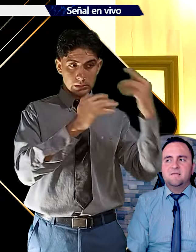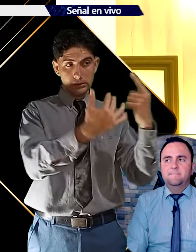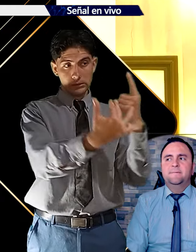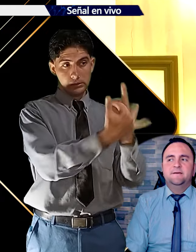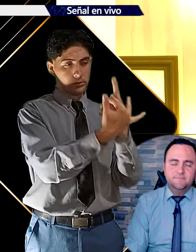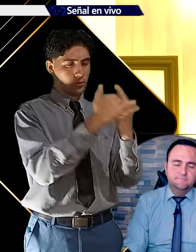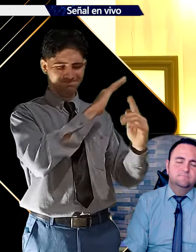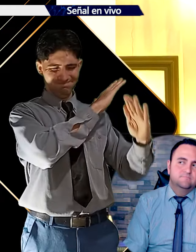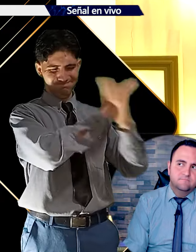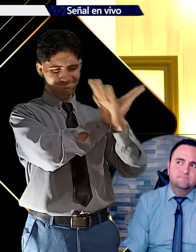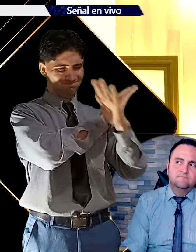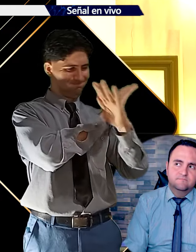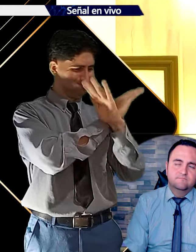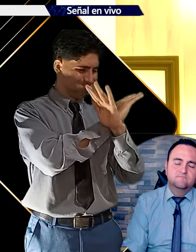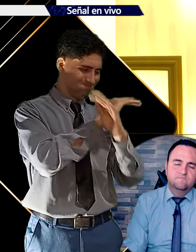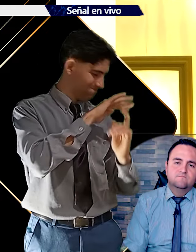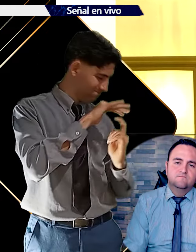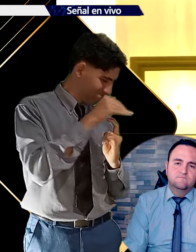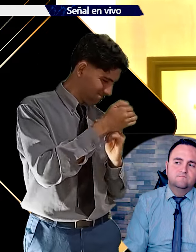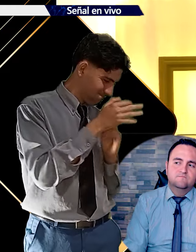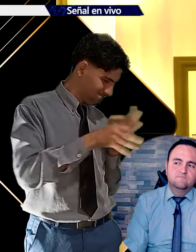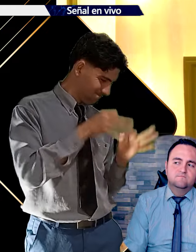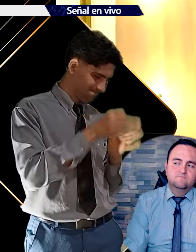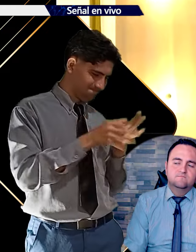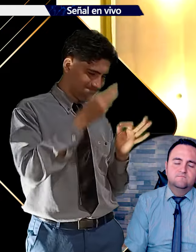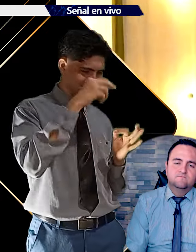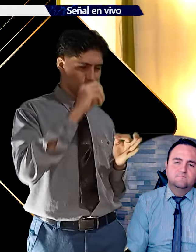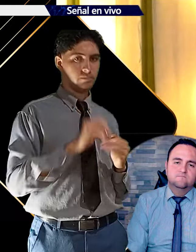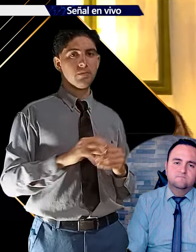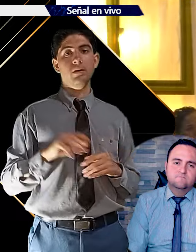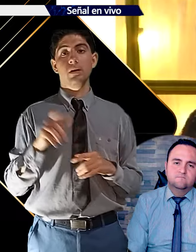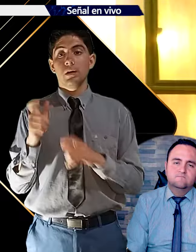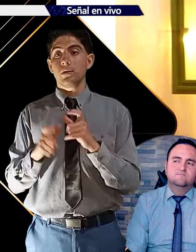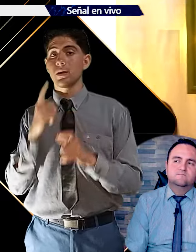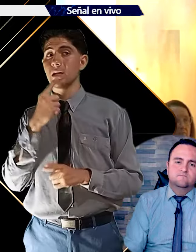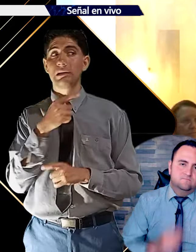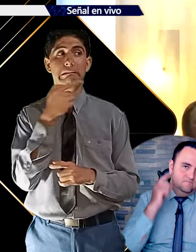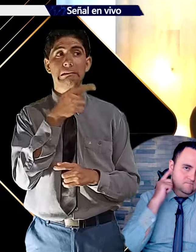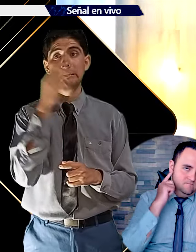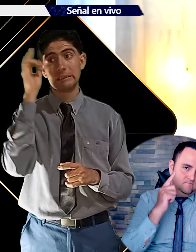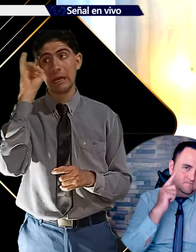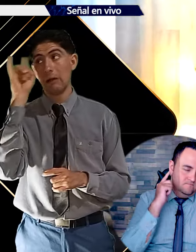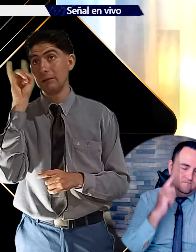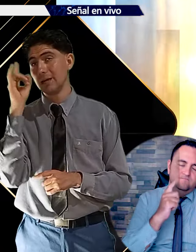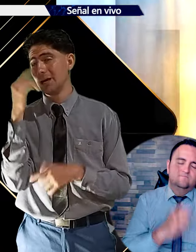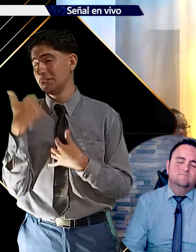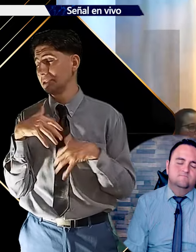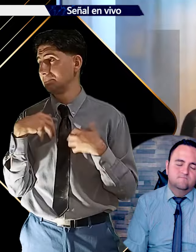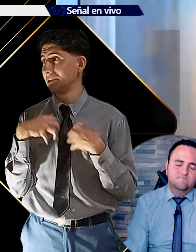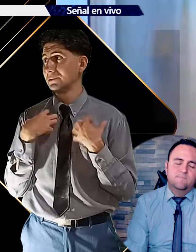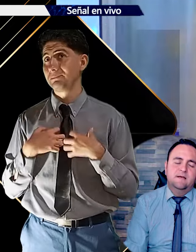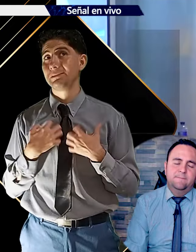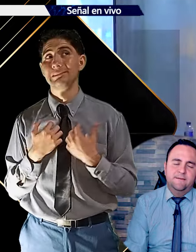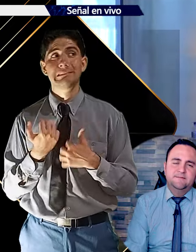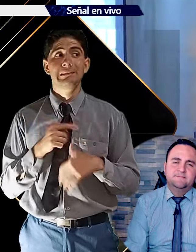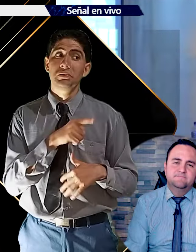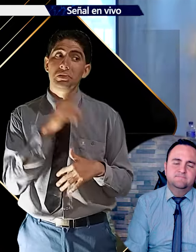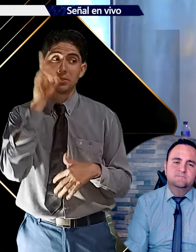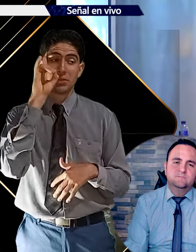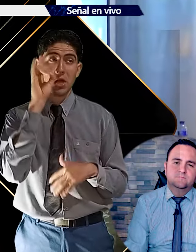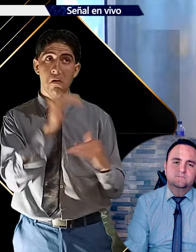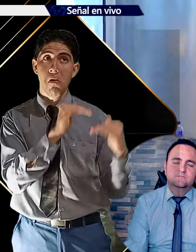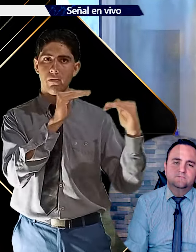diablo. A veces encontramos padres: ay, pastores, que el diablo, ay, pastores, que el diablo me está haciendo daño en mi hogar, es que el diablo está atacando a mi